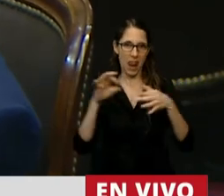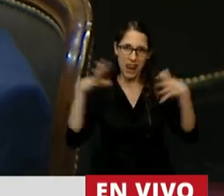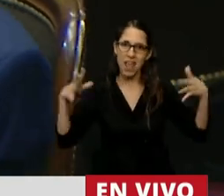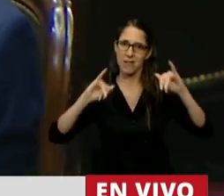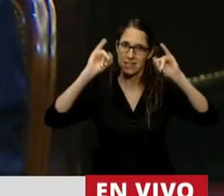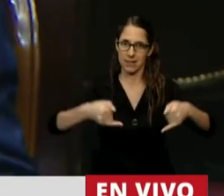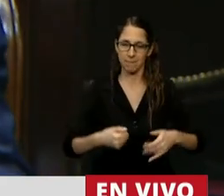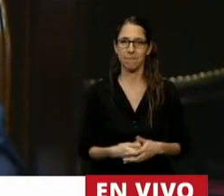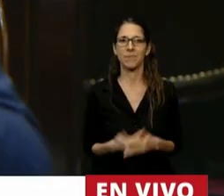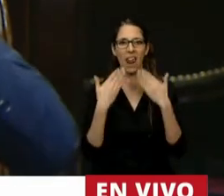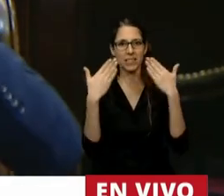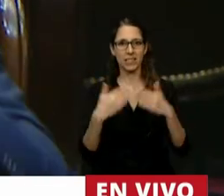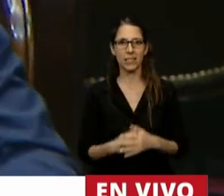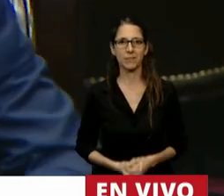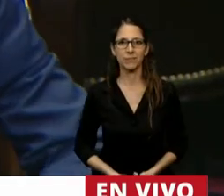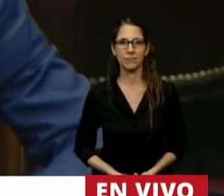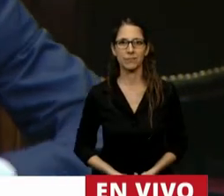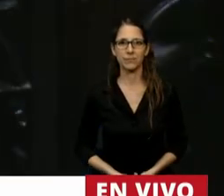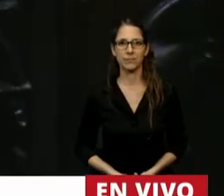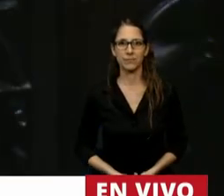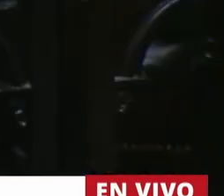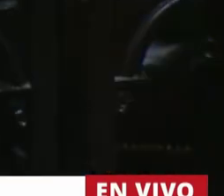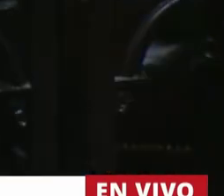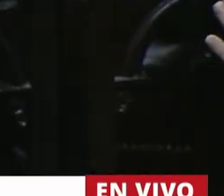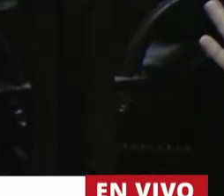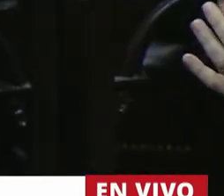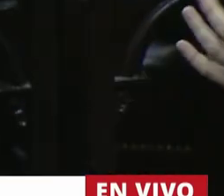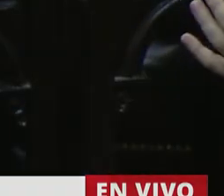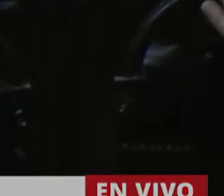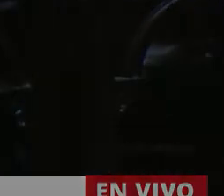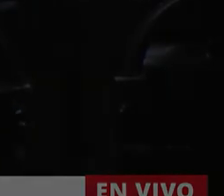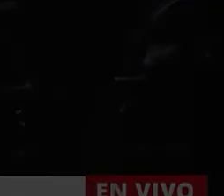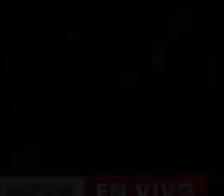Muchísimas gracias. Gracias. Gracias, diputado Ferraro.